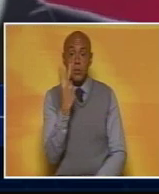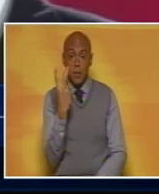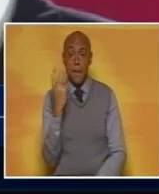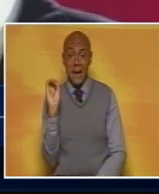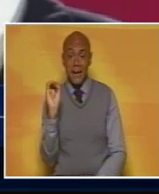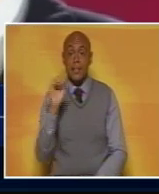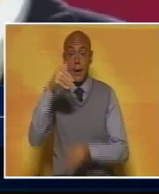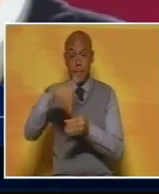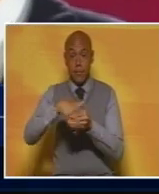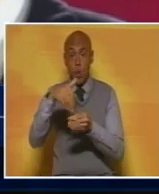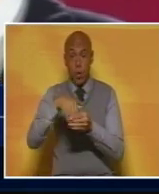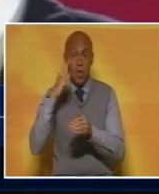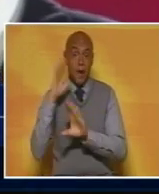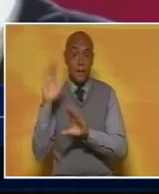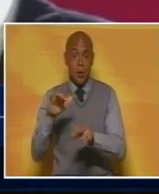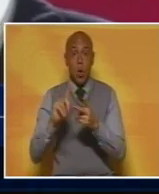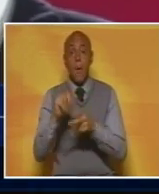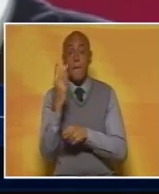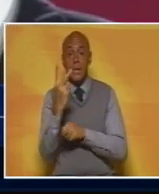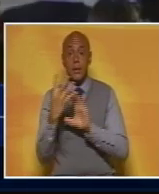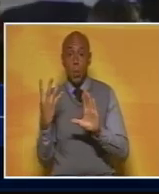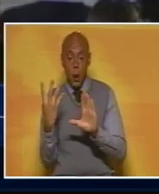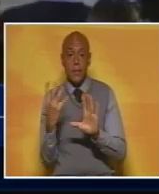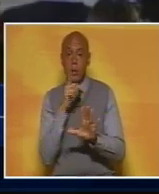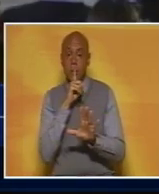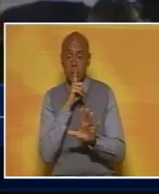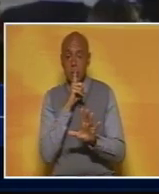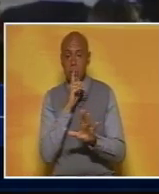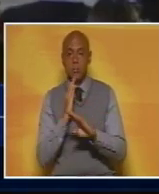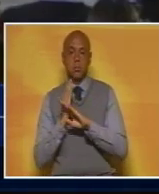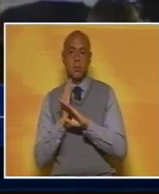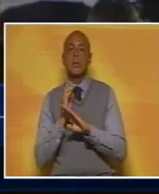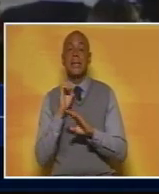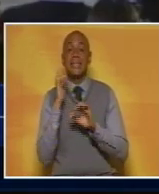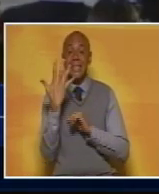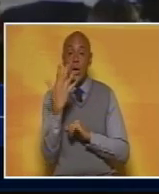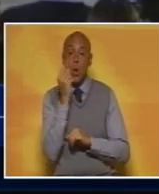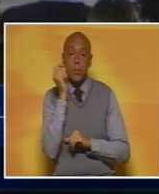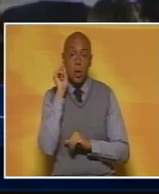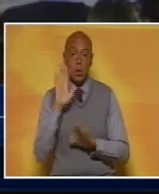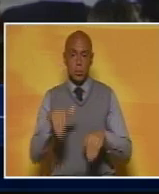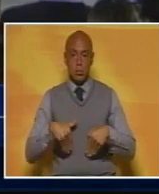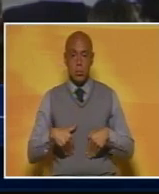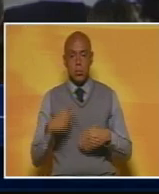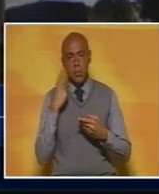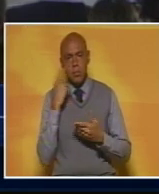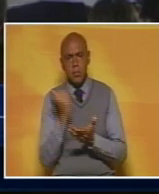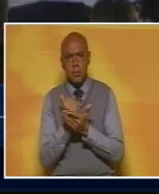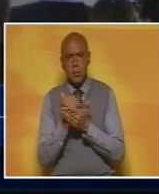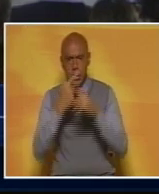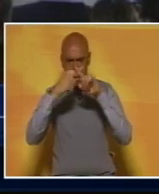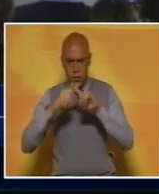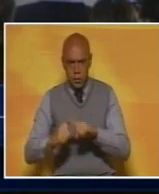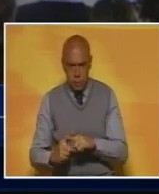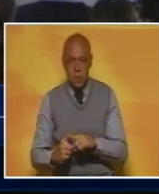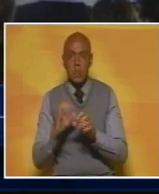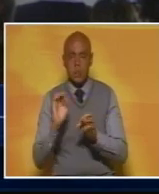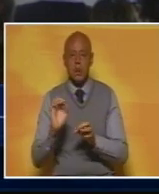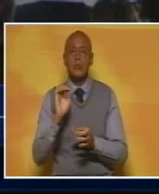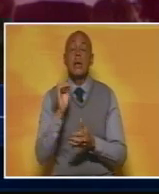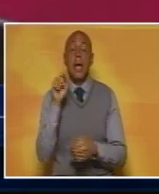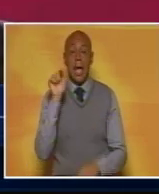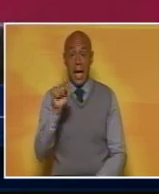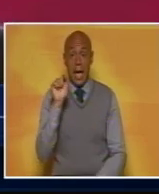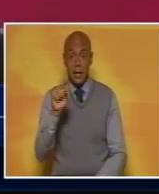votos a favor, 29 en contra y 5 abstenciones, de vuelta al Senado para su análisis y posible ratificación.